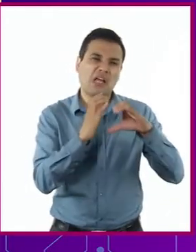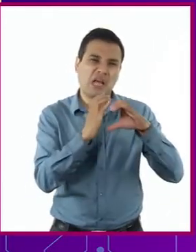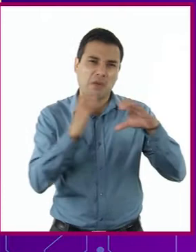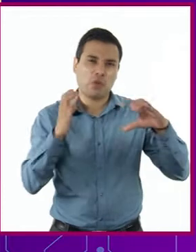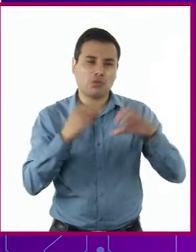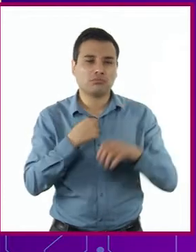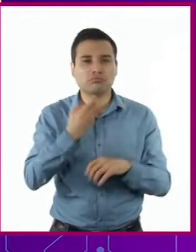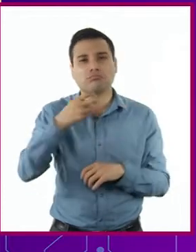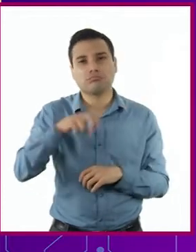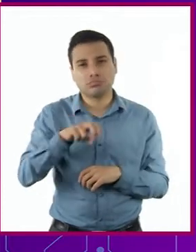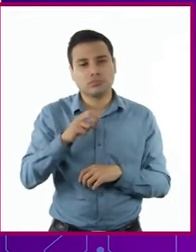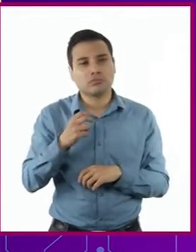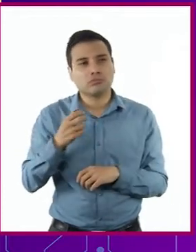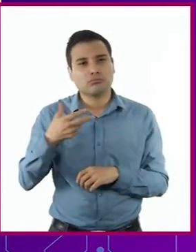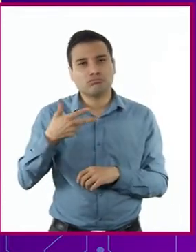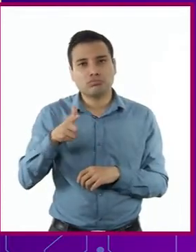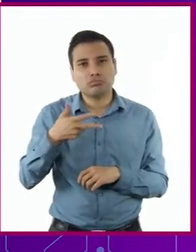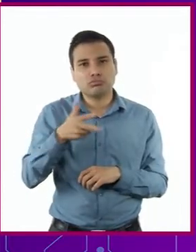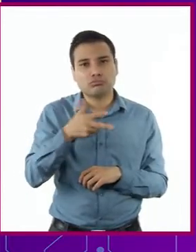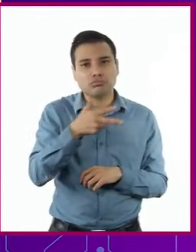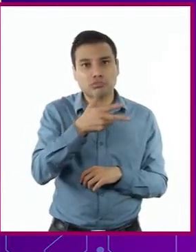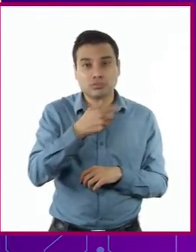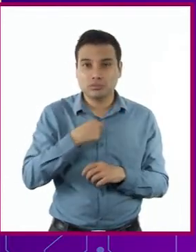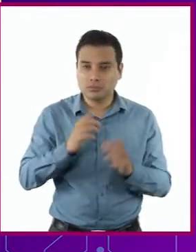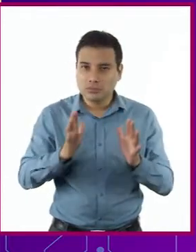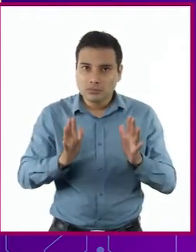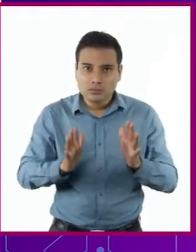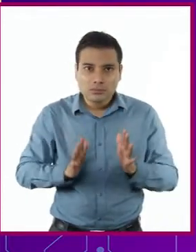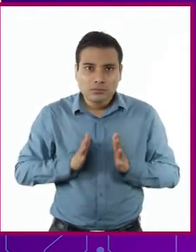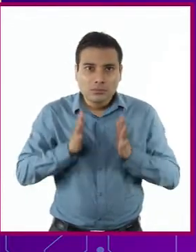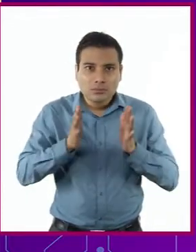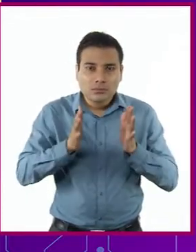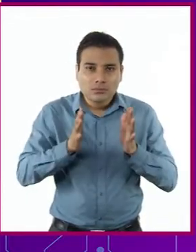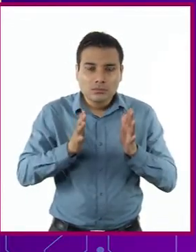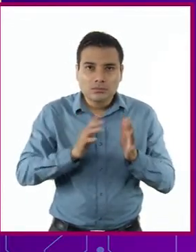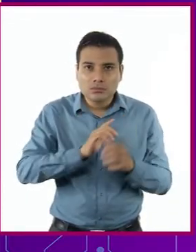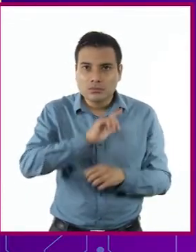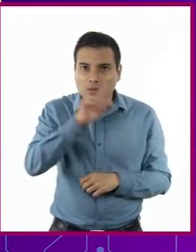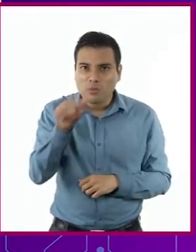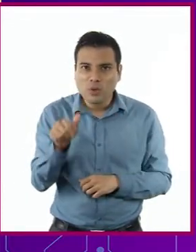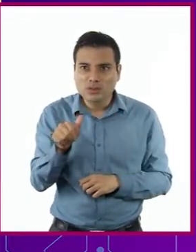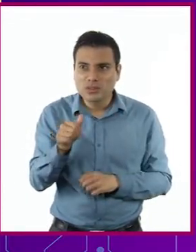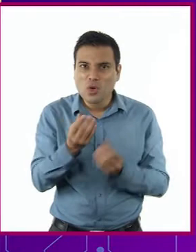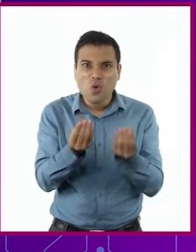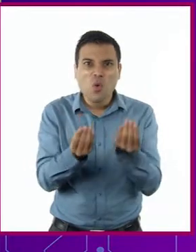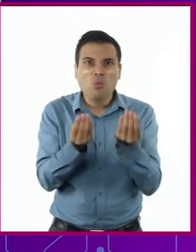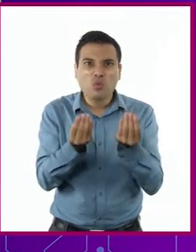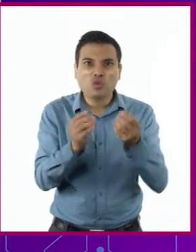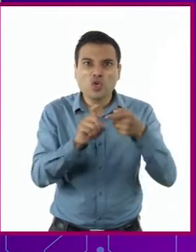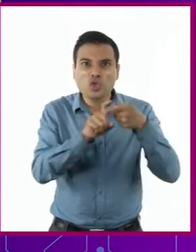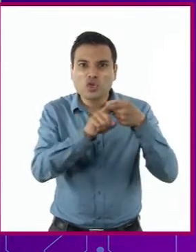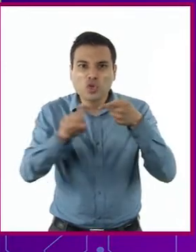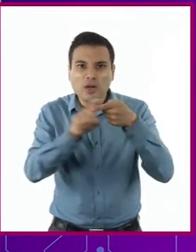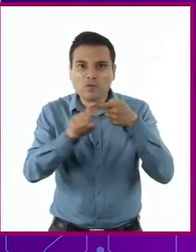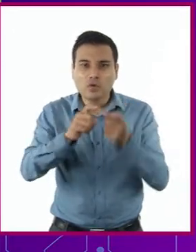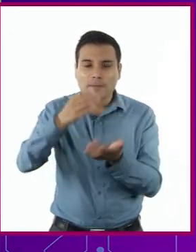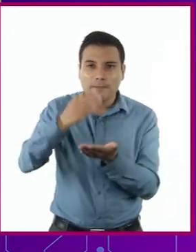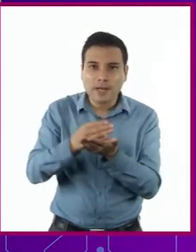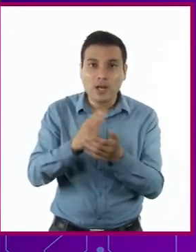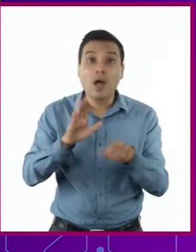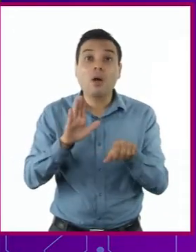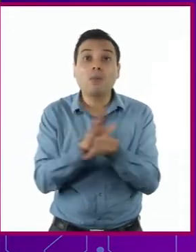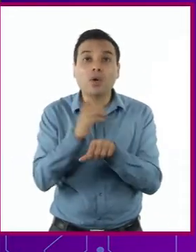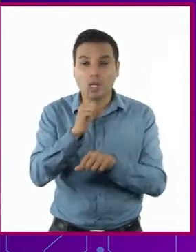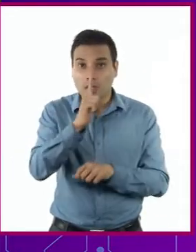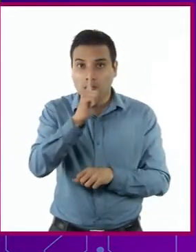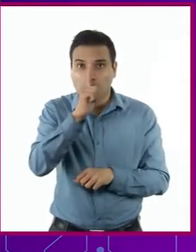para llegar y fue sorprendente ver que muchos trolebuses estaban parados porque la luz se cortó,